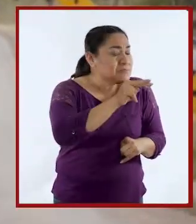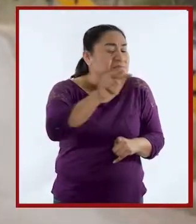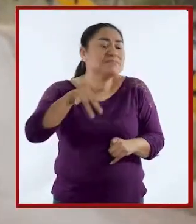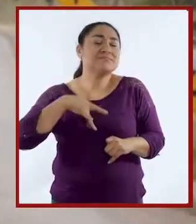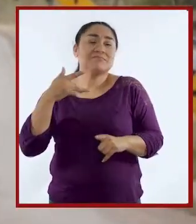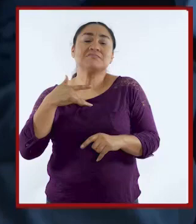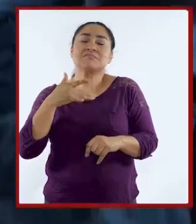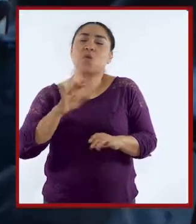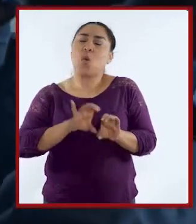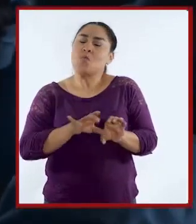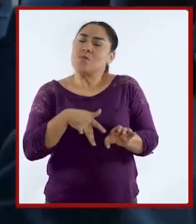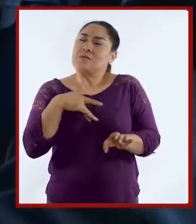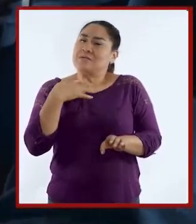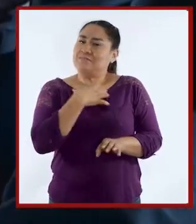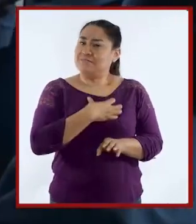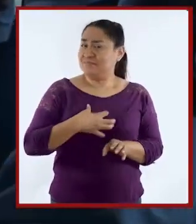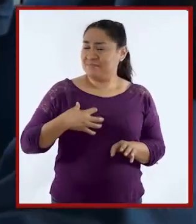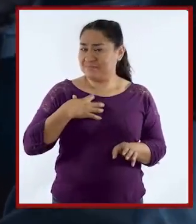satisfacción.